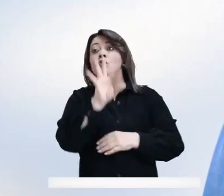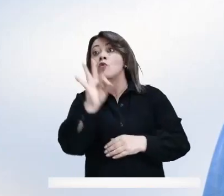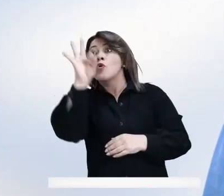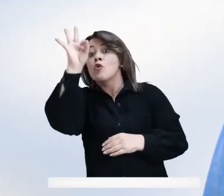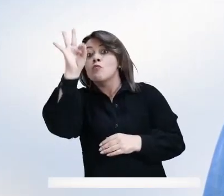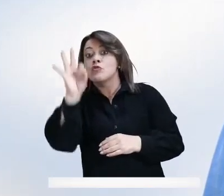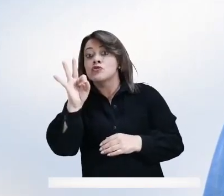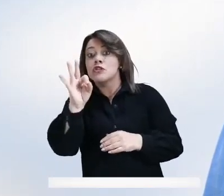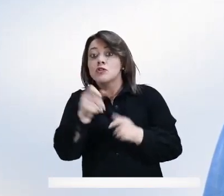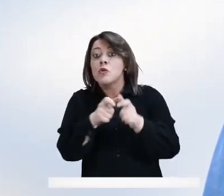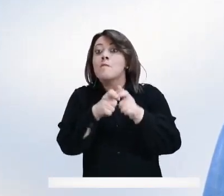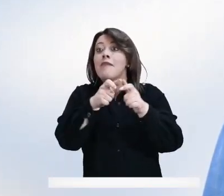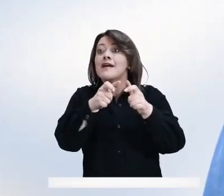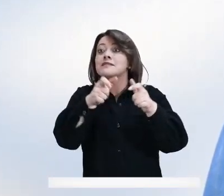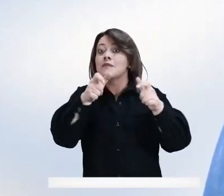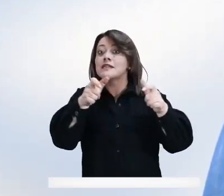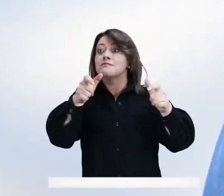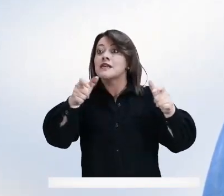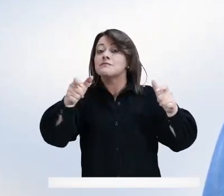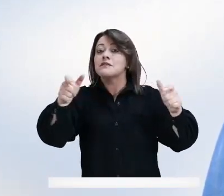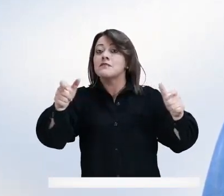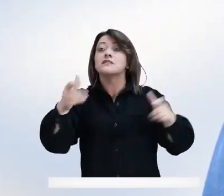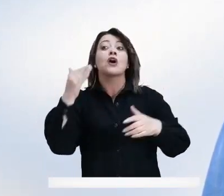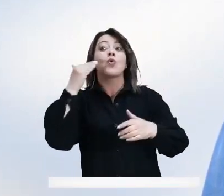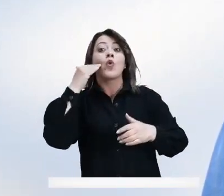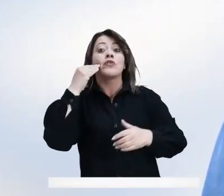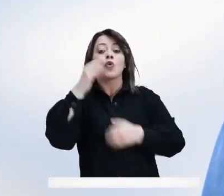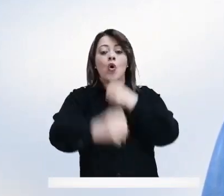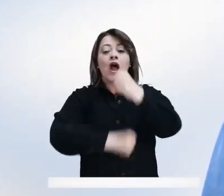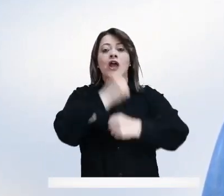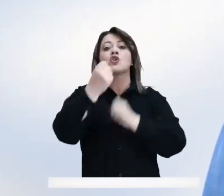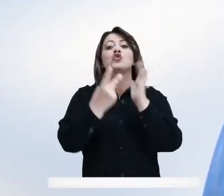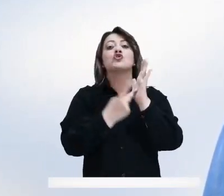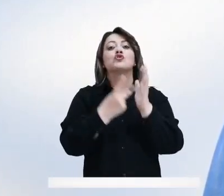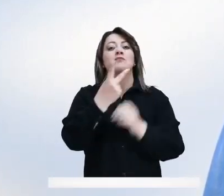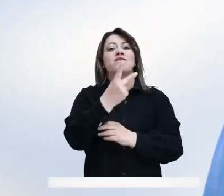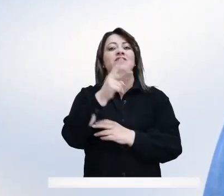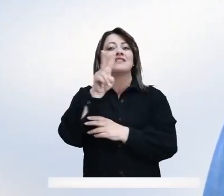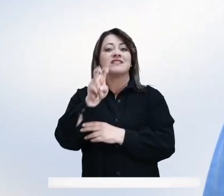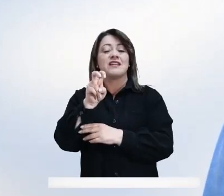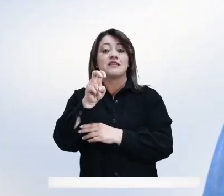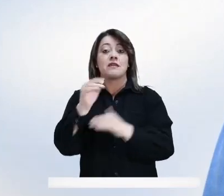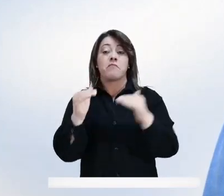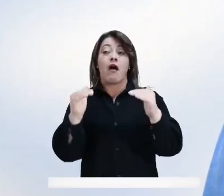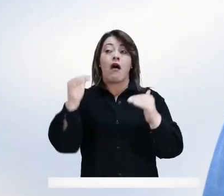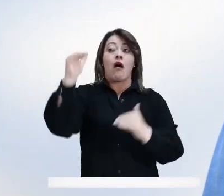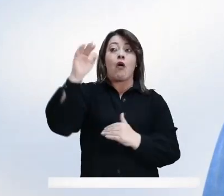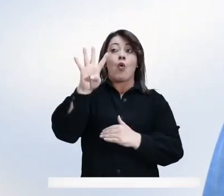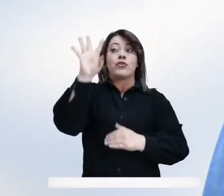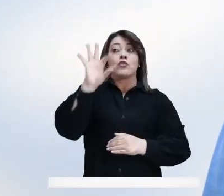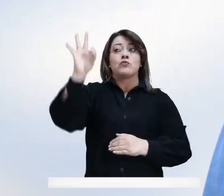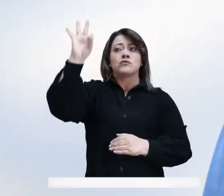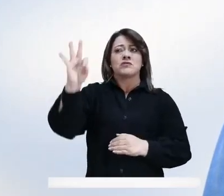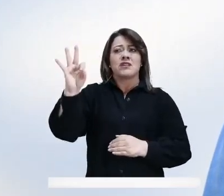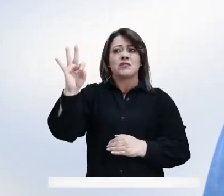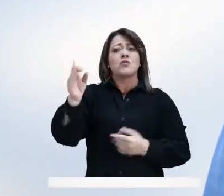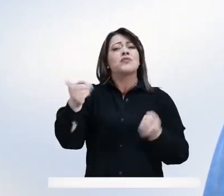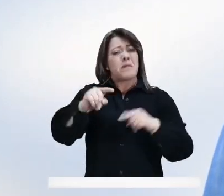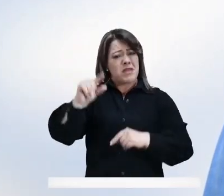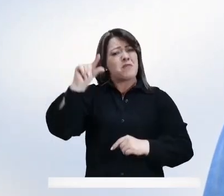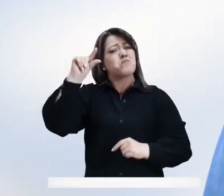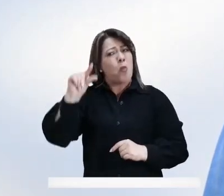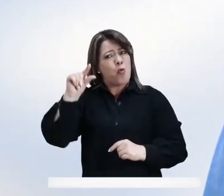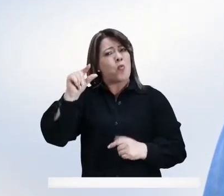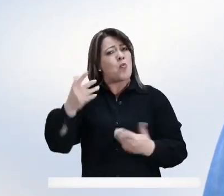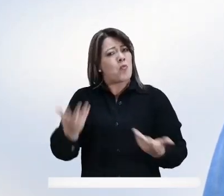se va aumentando progresivamente a partir del año 2027, sigue siendo también un número muy pequeño.